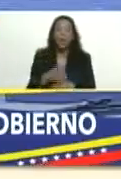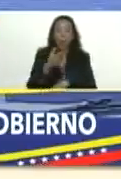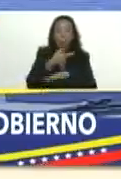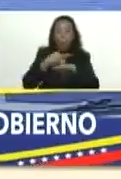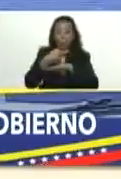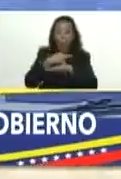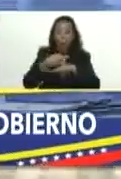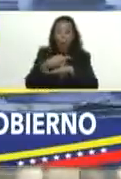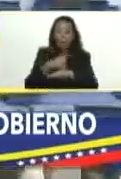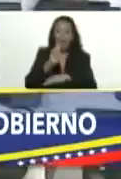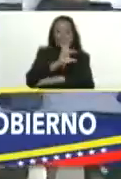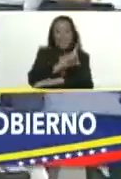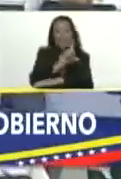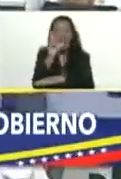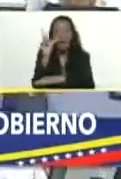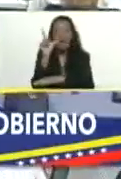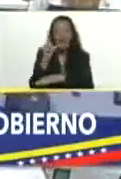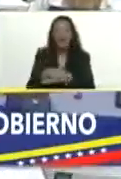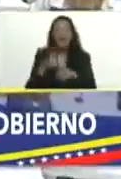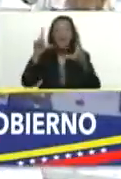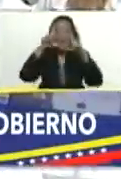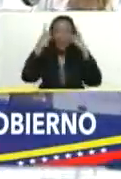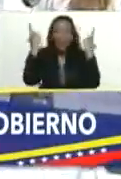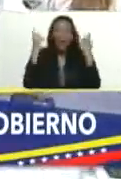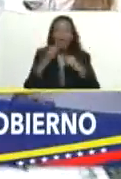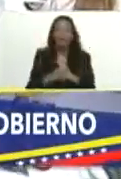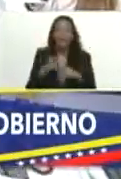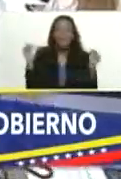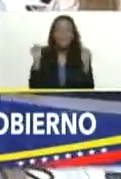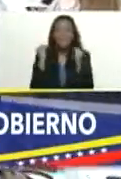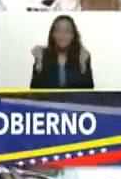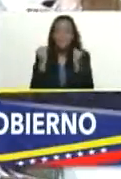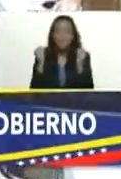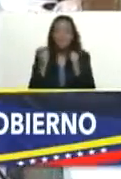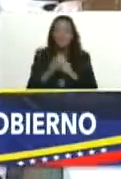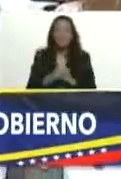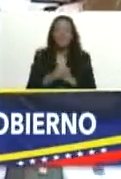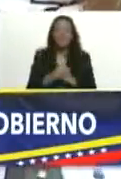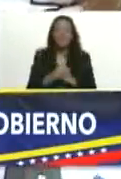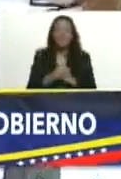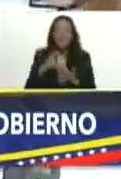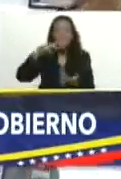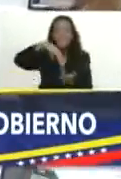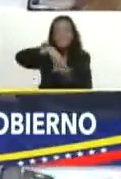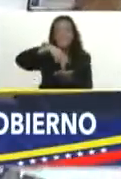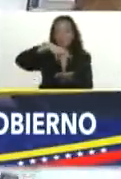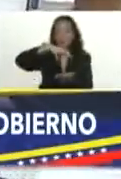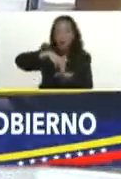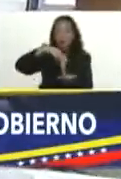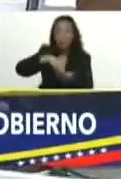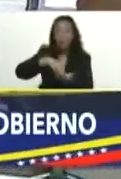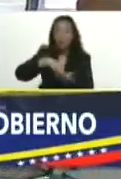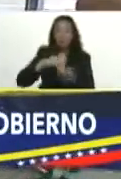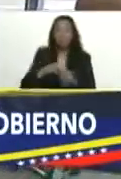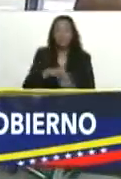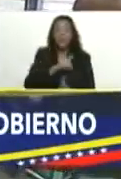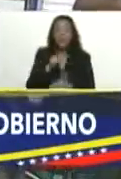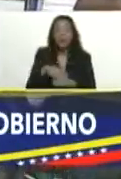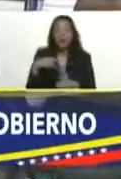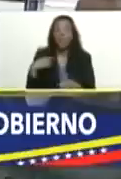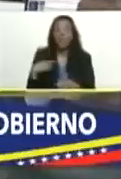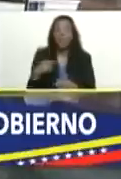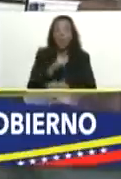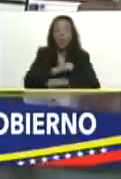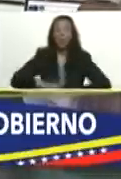gobernador de Lara, La Guaira, Mérida, Miranda, Monagas,